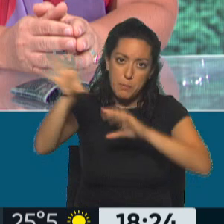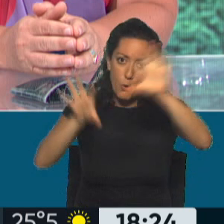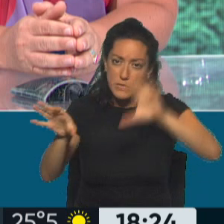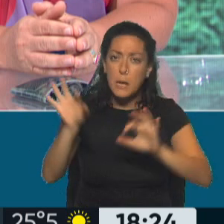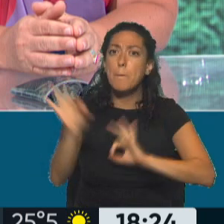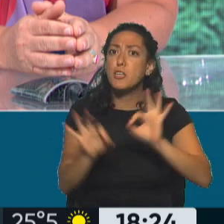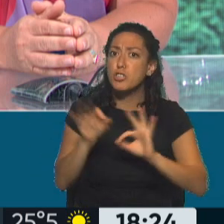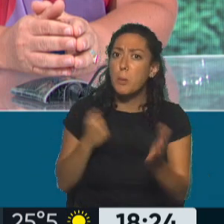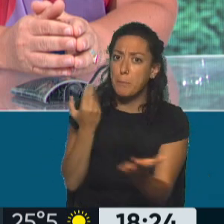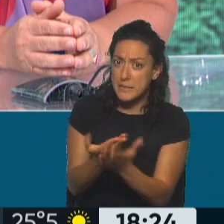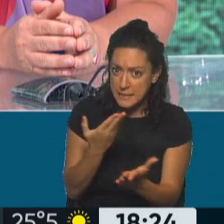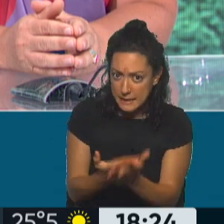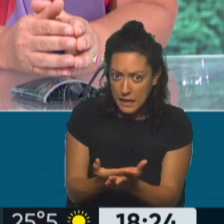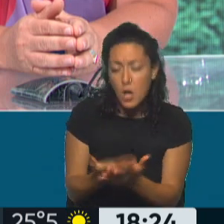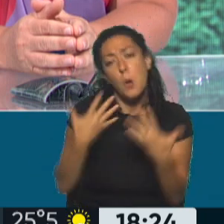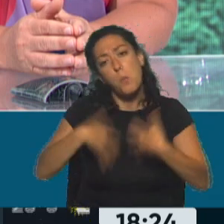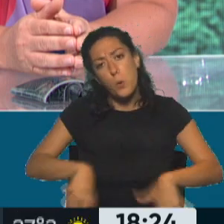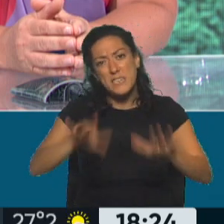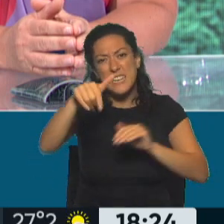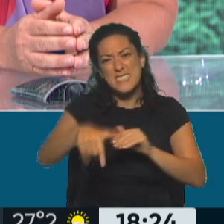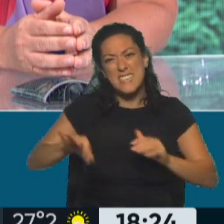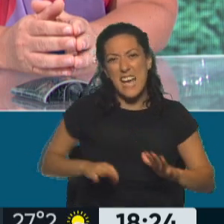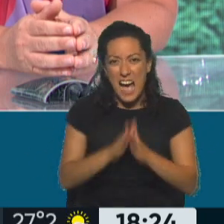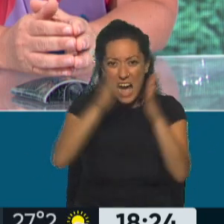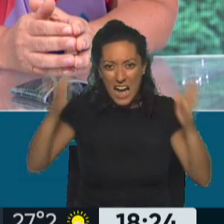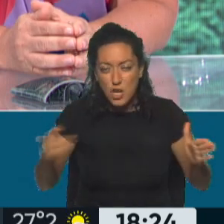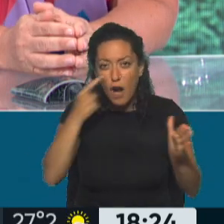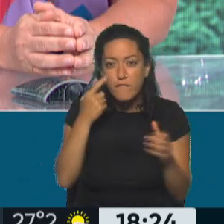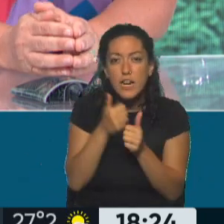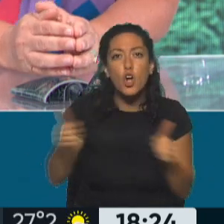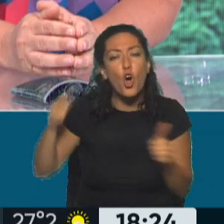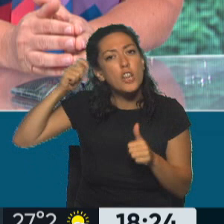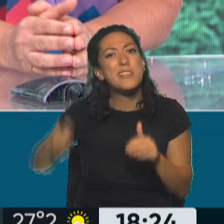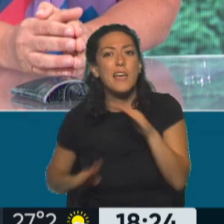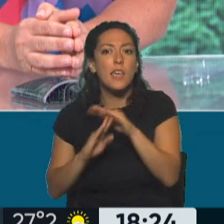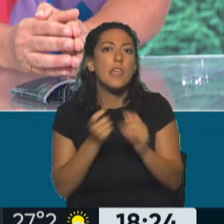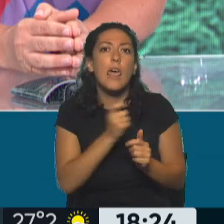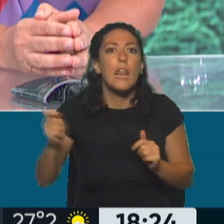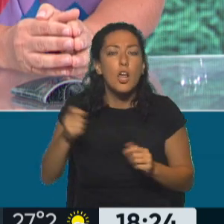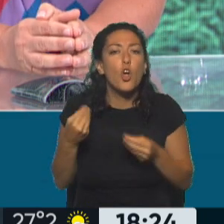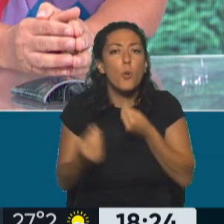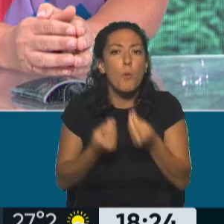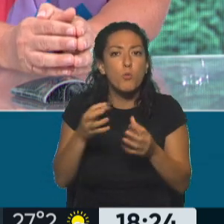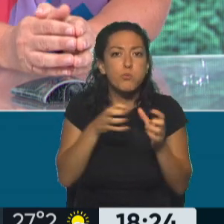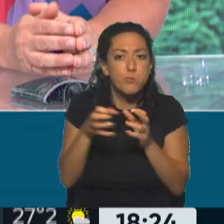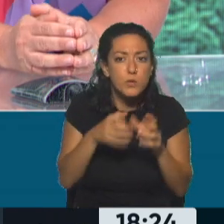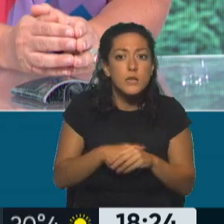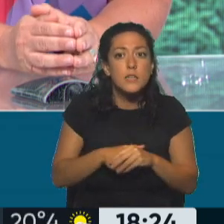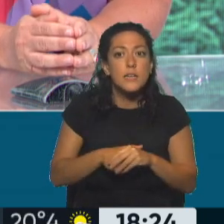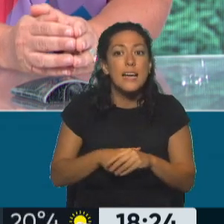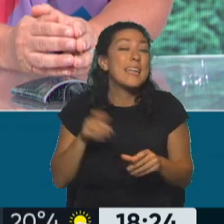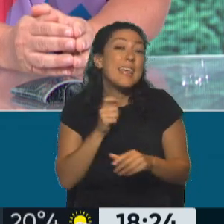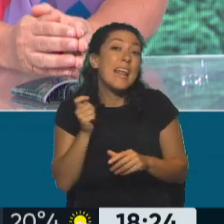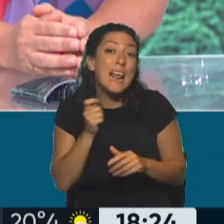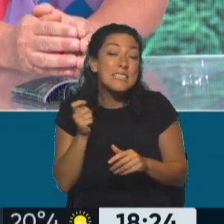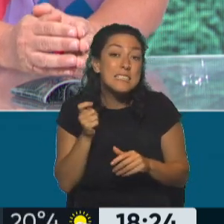proyecto. ¿Habrá parangón este año para discutir cómo debe componerse la Corte Suprema de Justicia? Mire, yo antes de pensar cómo se compone